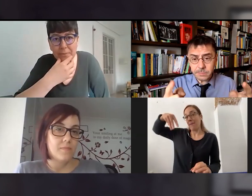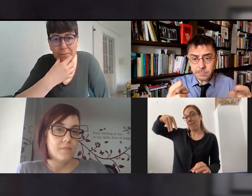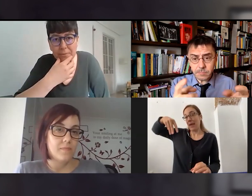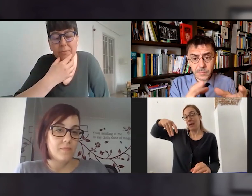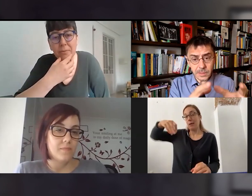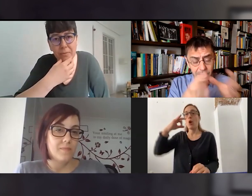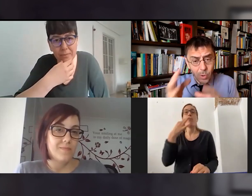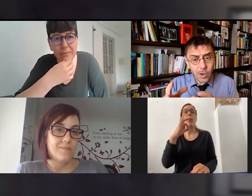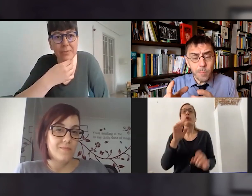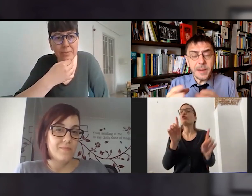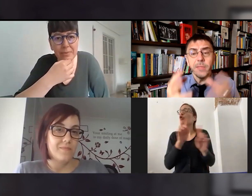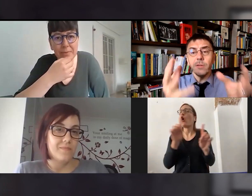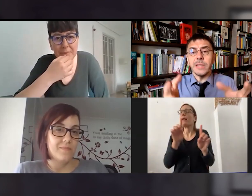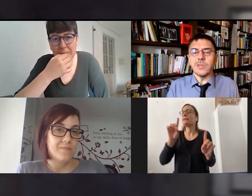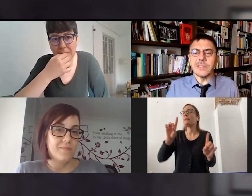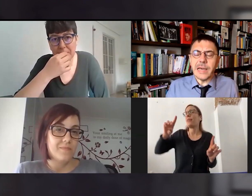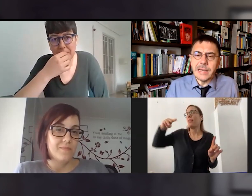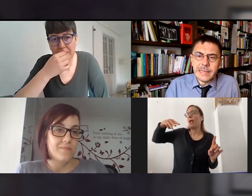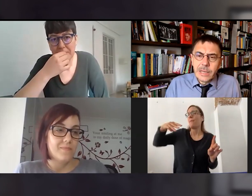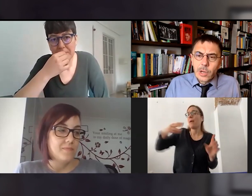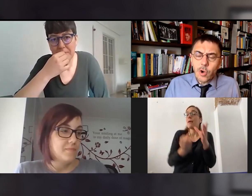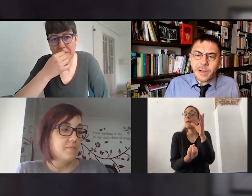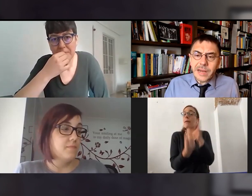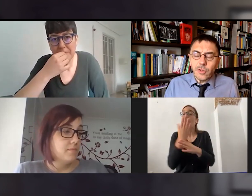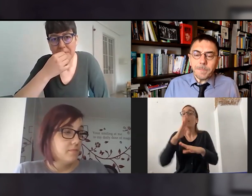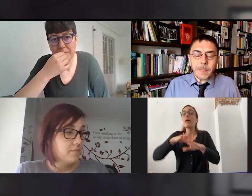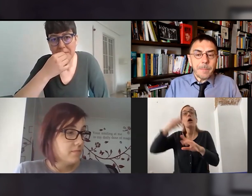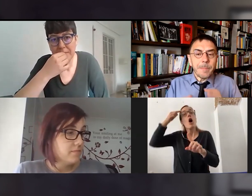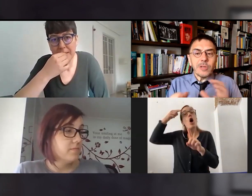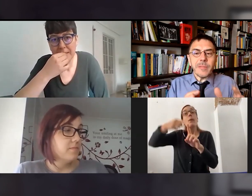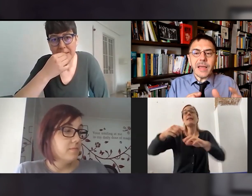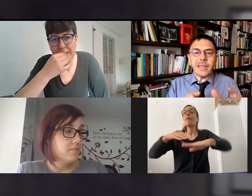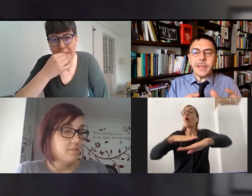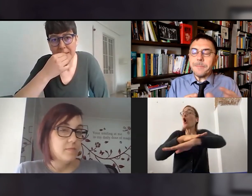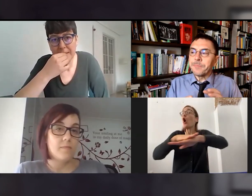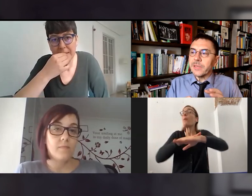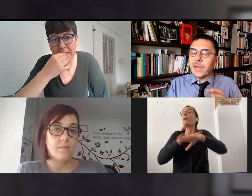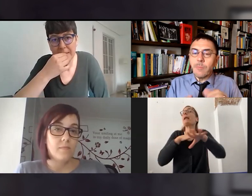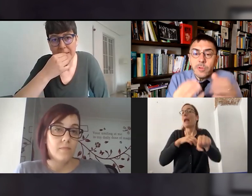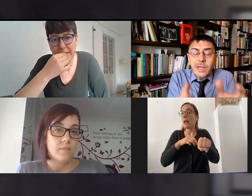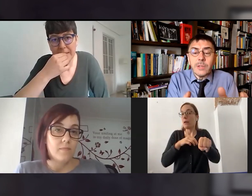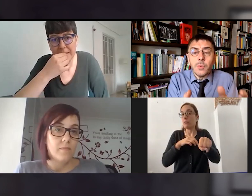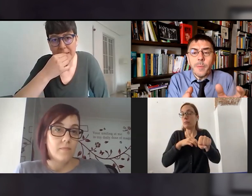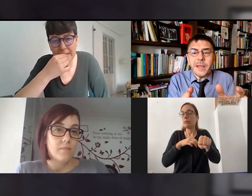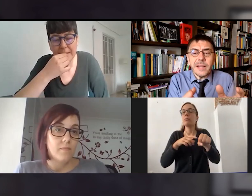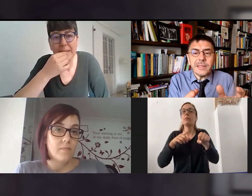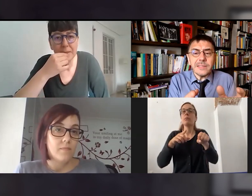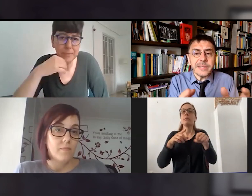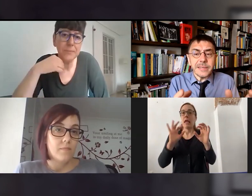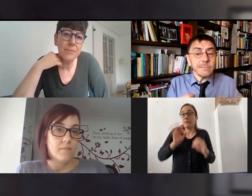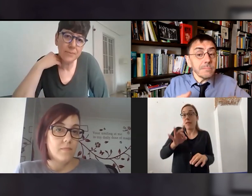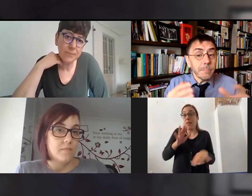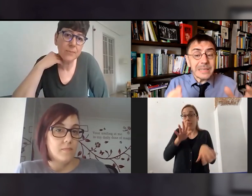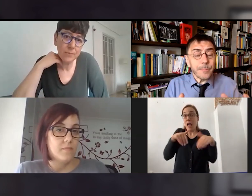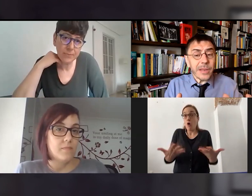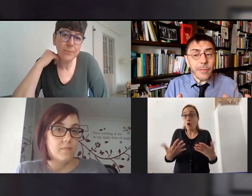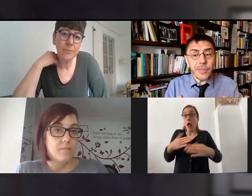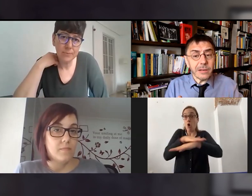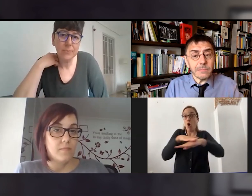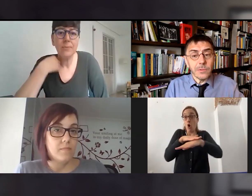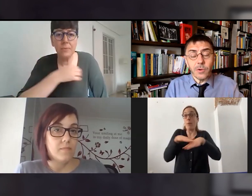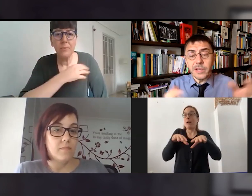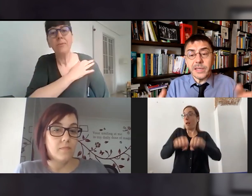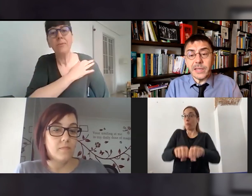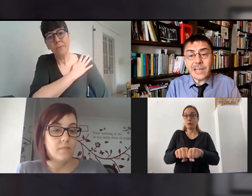gobernar. Eso lo ha cumplido, de hecho está gobernando, pero es verdad que en el momento en que tú gobiernas vas a poder